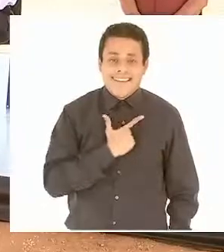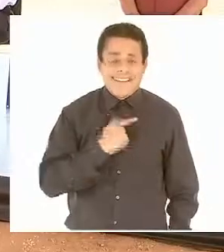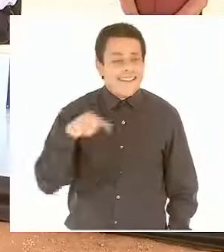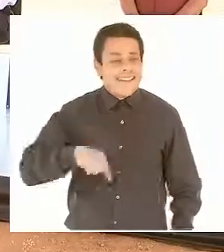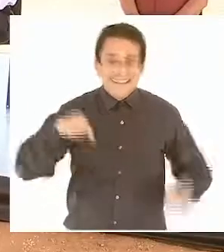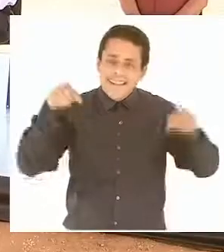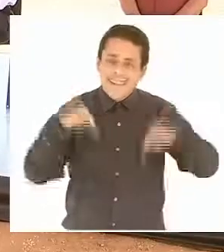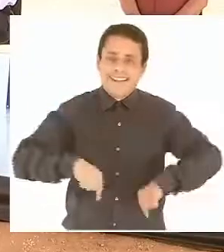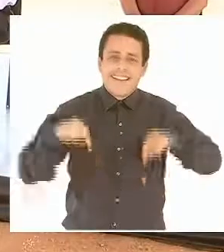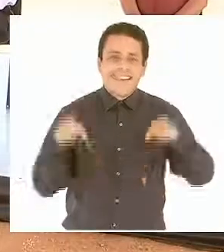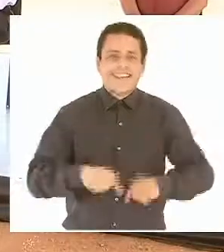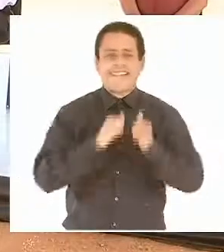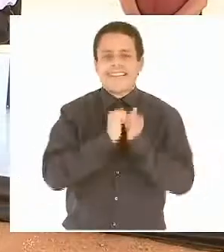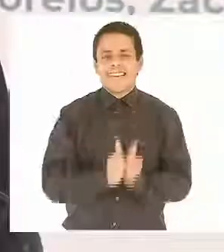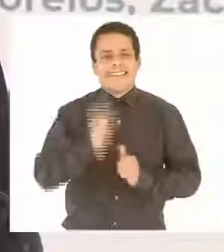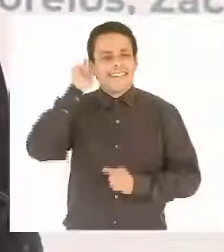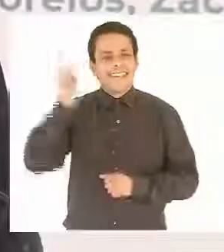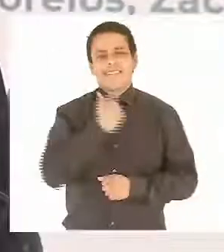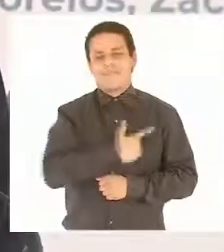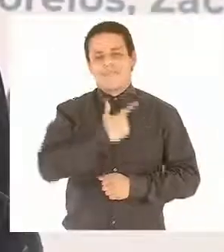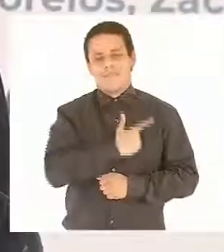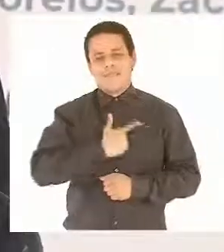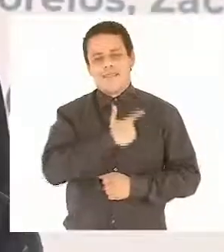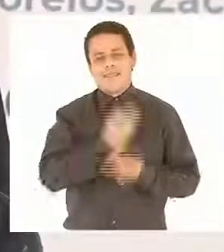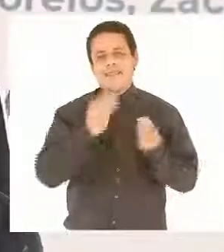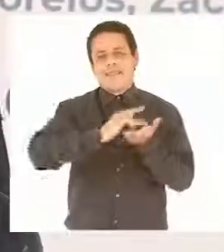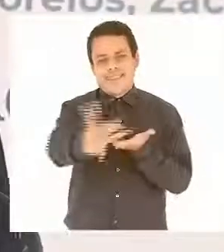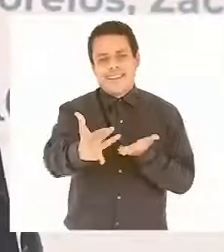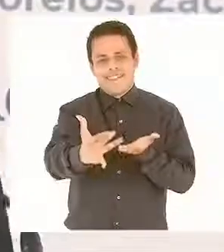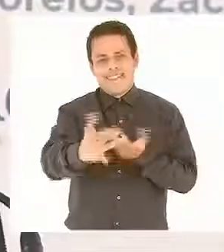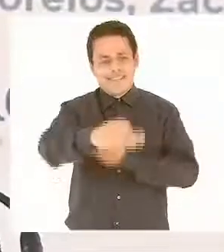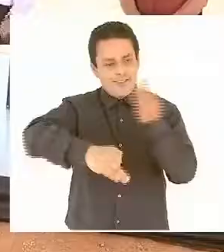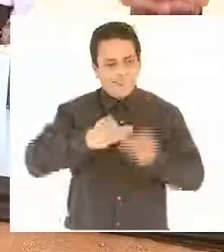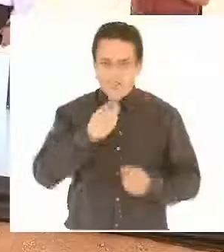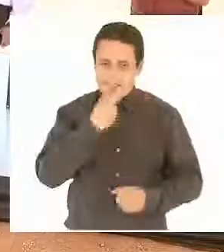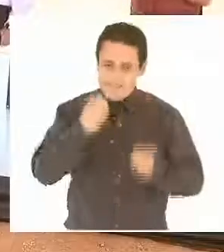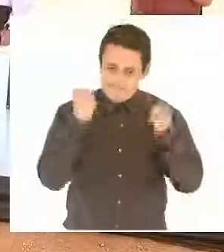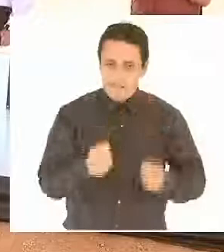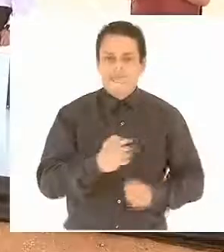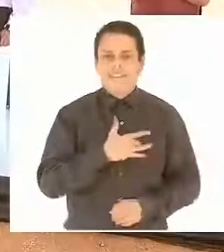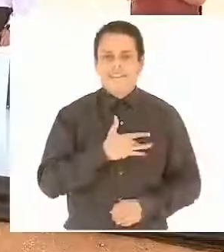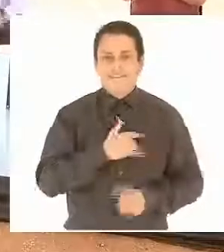complace mucho estar aquí en Zacatecas. Muchas gracias, de todo corazón.